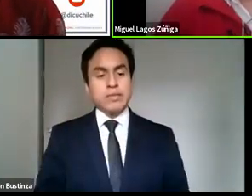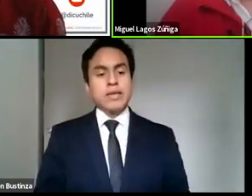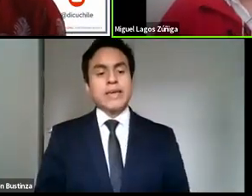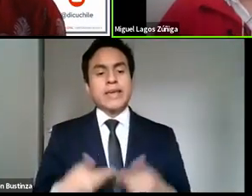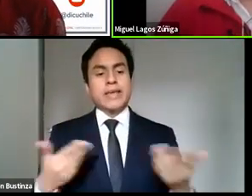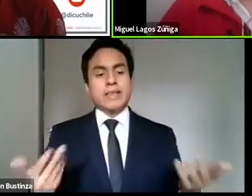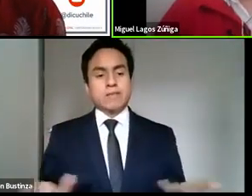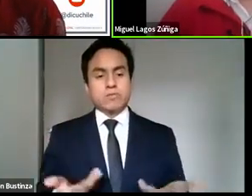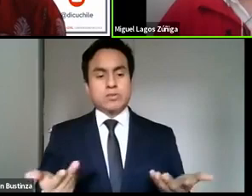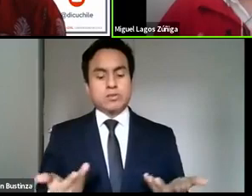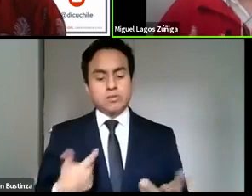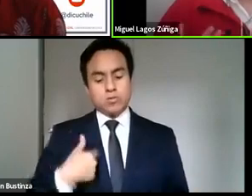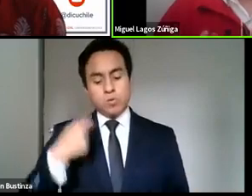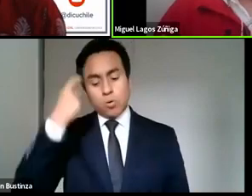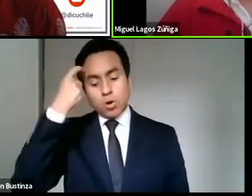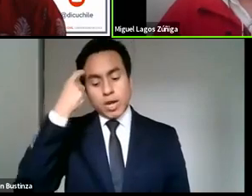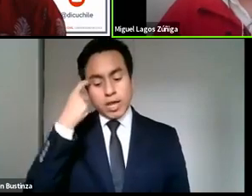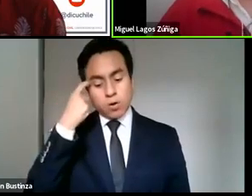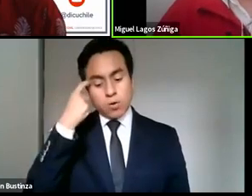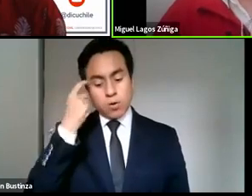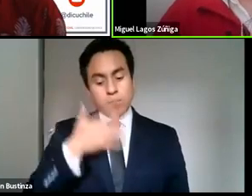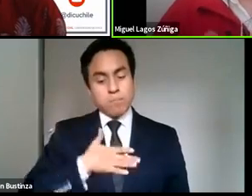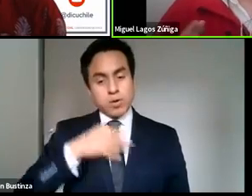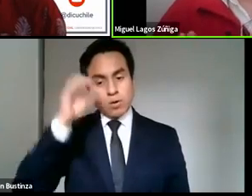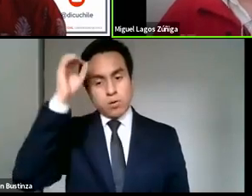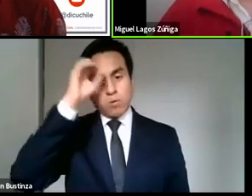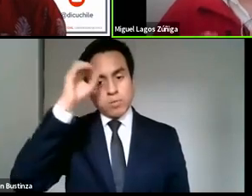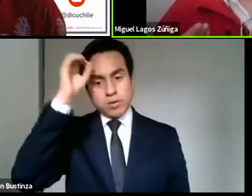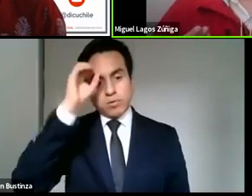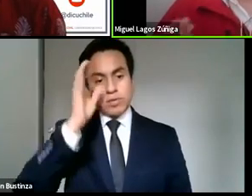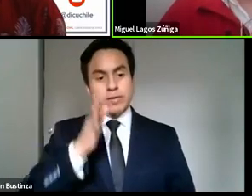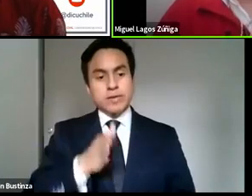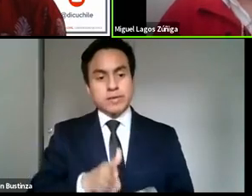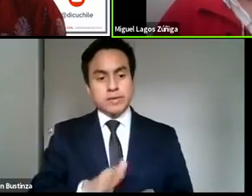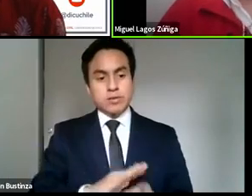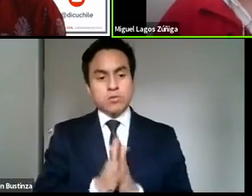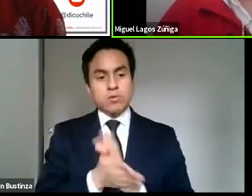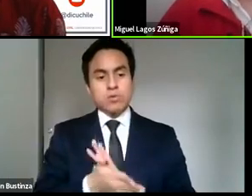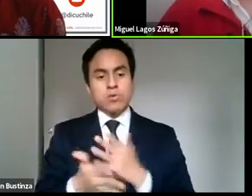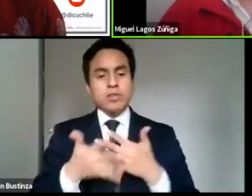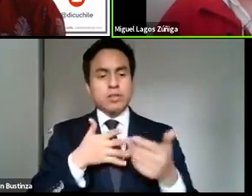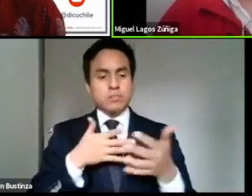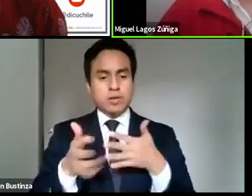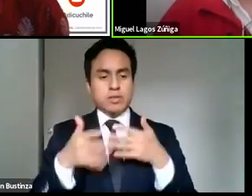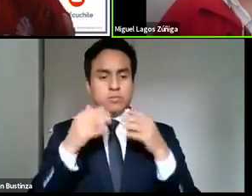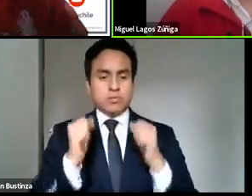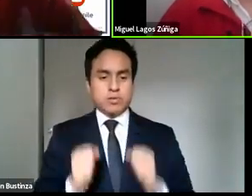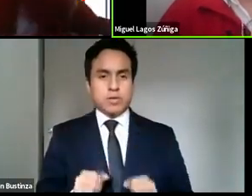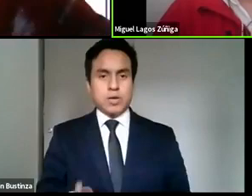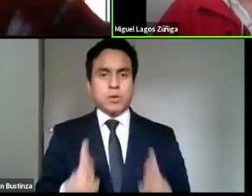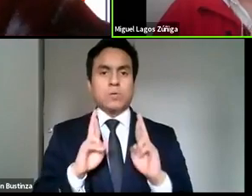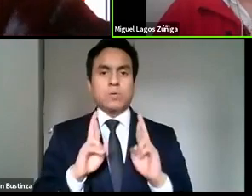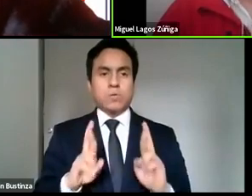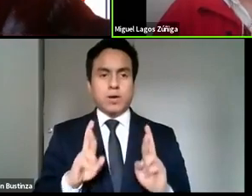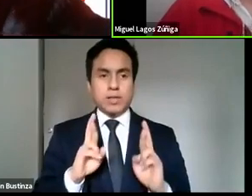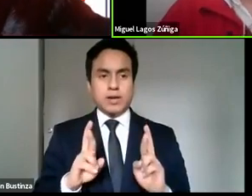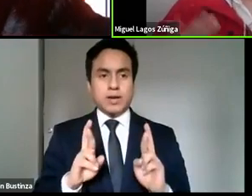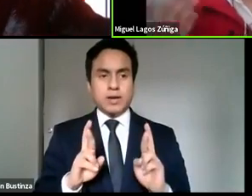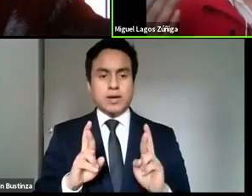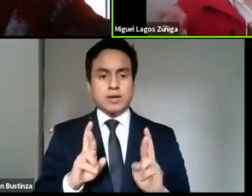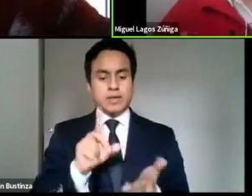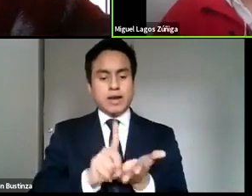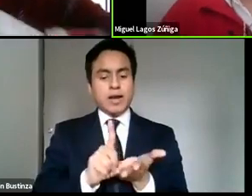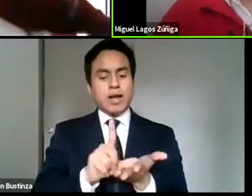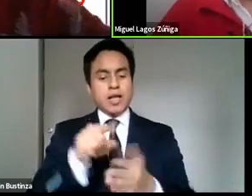Entonces, yo creo que, en mi opinión, debería ser que todo fuera lo más transparente posible. O sea, ojalá que se instale en